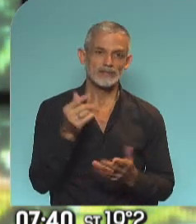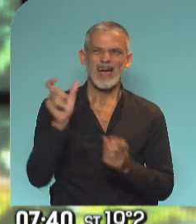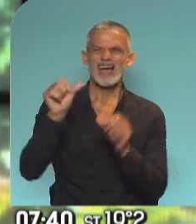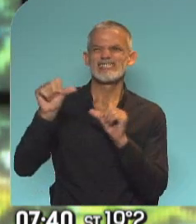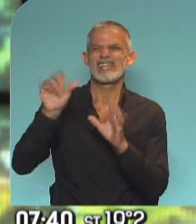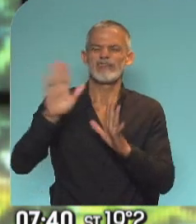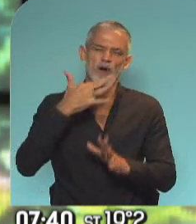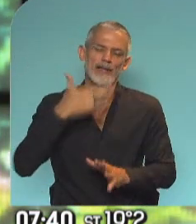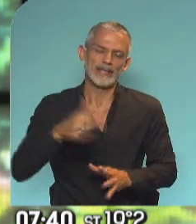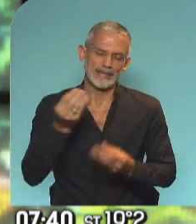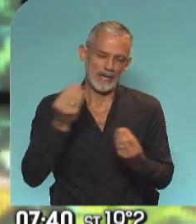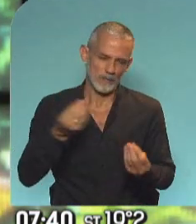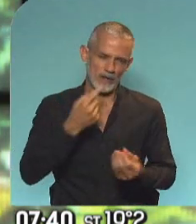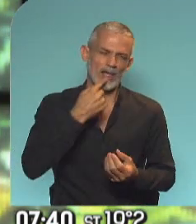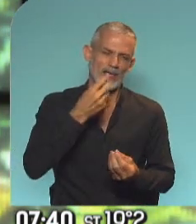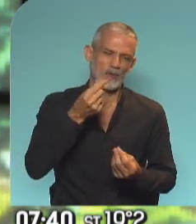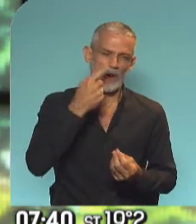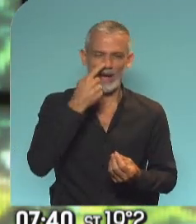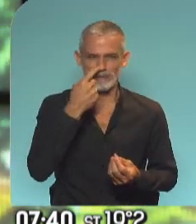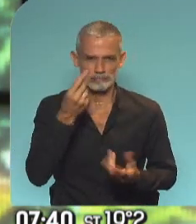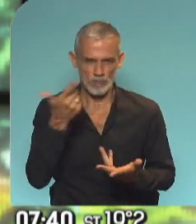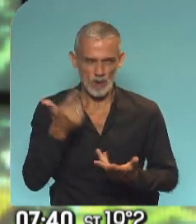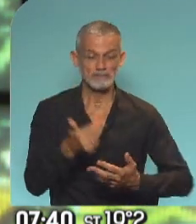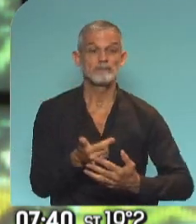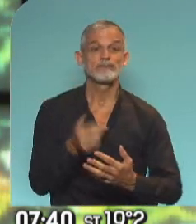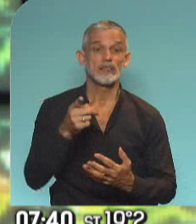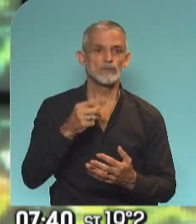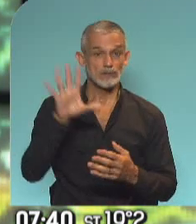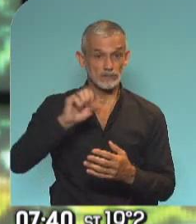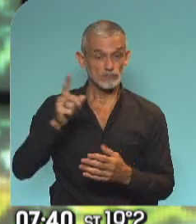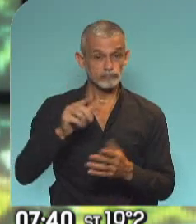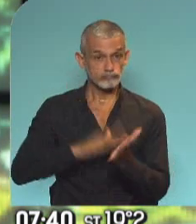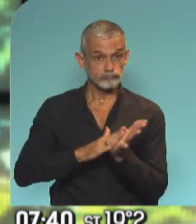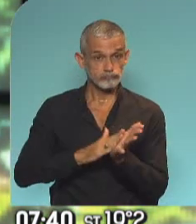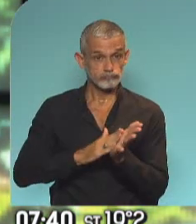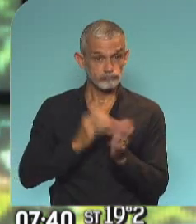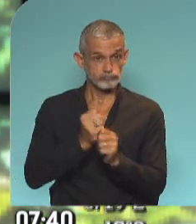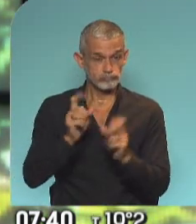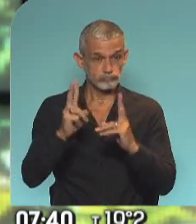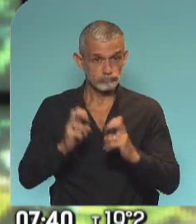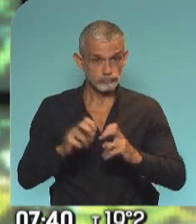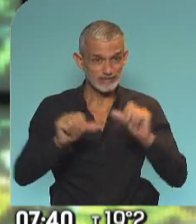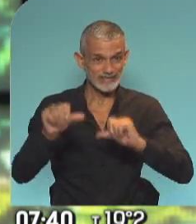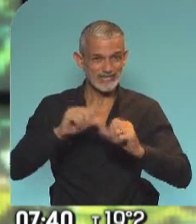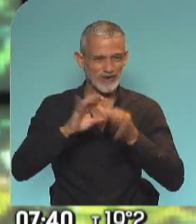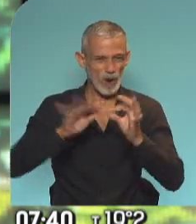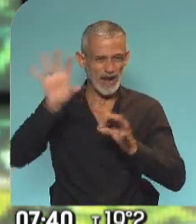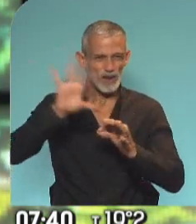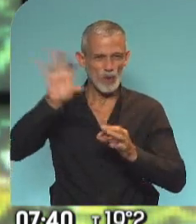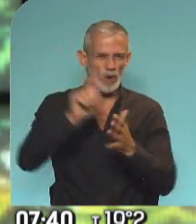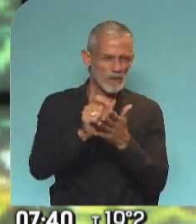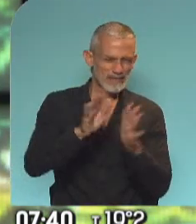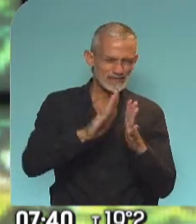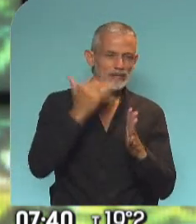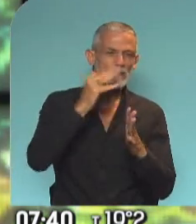Claro. todos entendemos lo que quiere decir. Yo les traje hoy justamente un trabajo científico que se desarrolló en Europa entre los meses